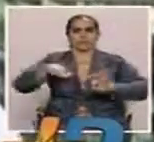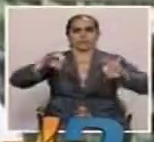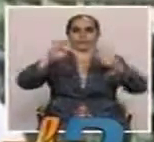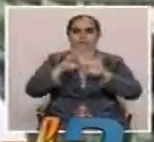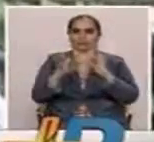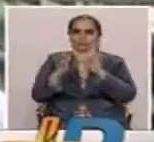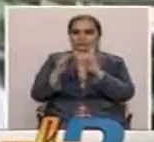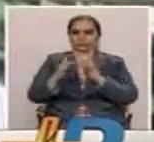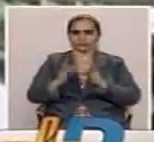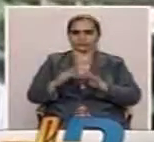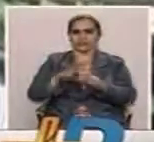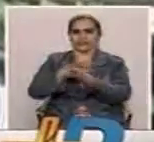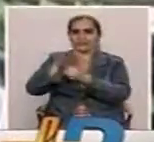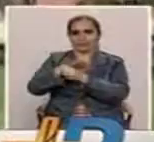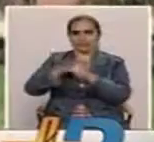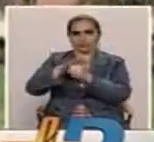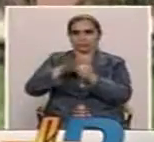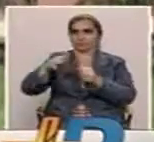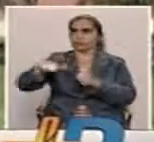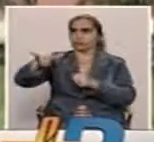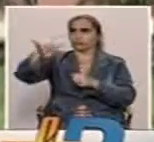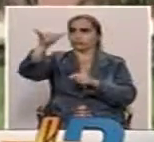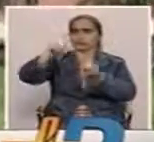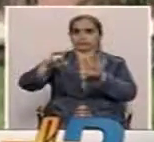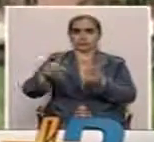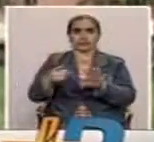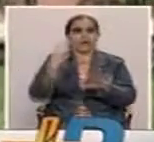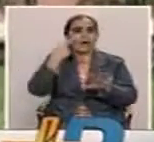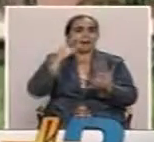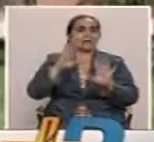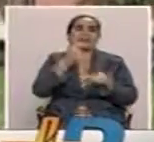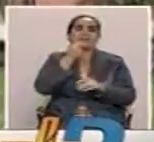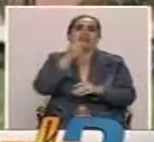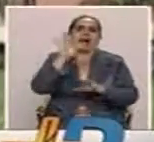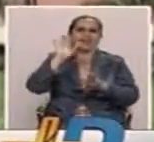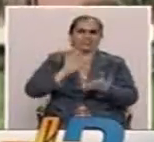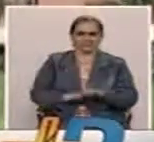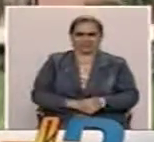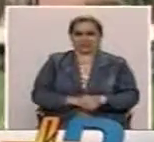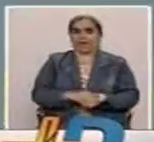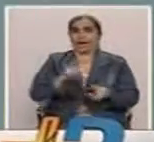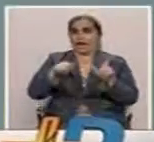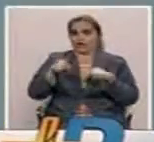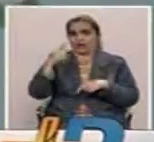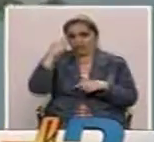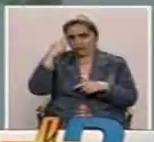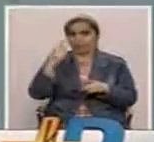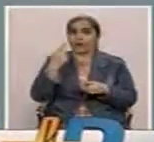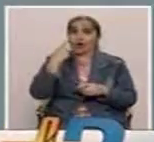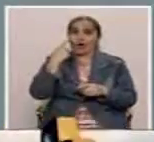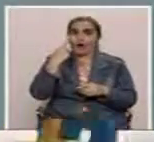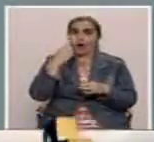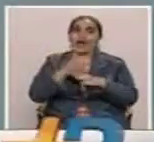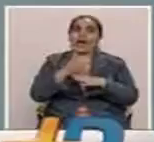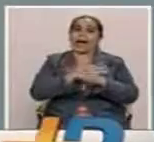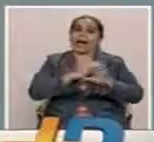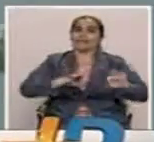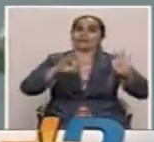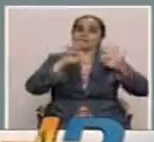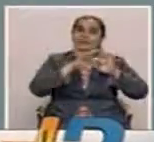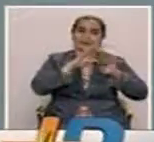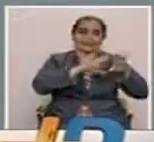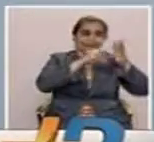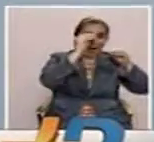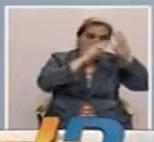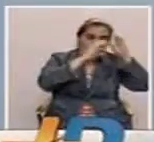adecuadas para evitar precisamente accidentes. Aunque pareciera que son fáciles de manejar, para pilotar un dron es necesaria una extensa capacitación